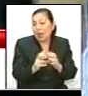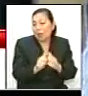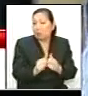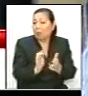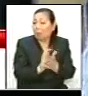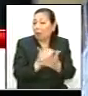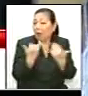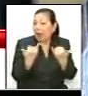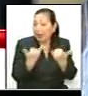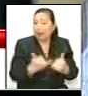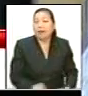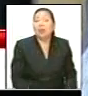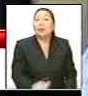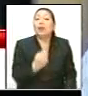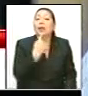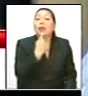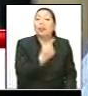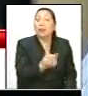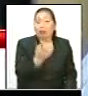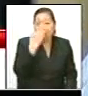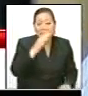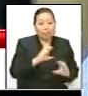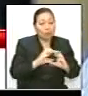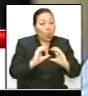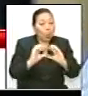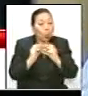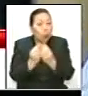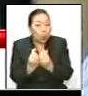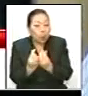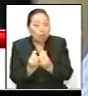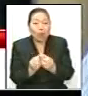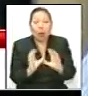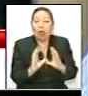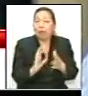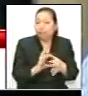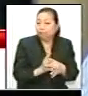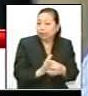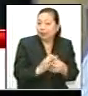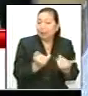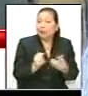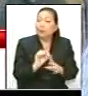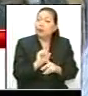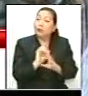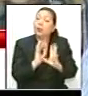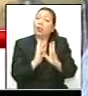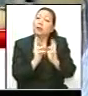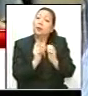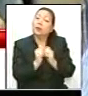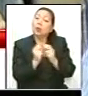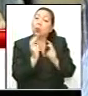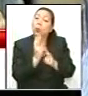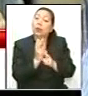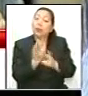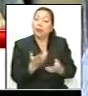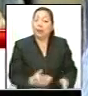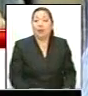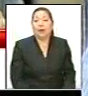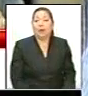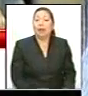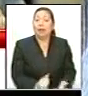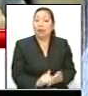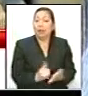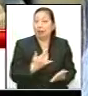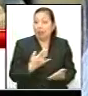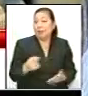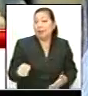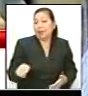saludo desde acá. Les digo a la Asamblea Popular, a la Comisión de Juristas, a esta asociación de vecinos que cuidan el patrimonio, de que